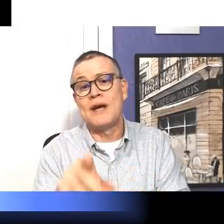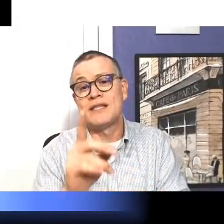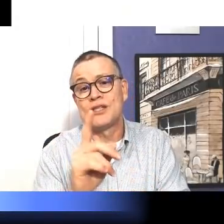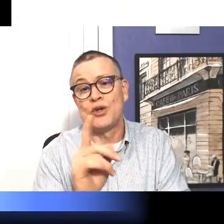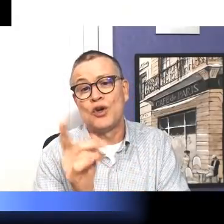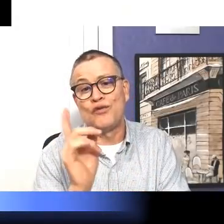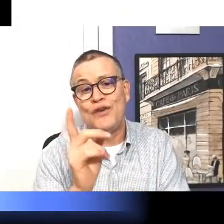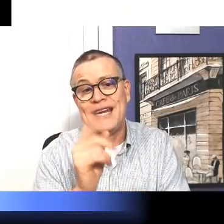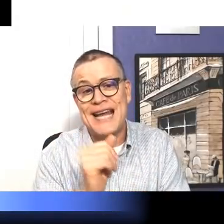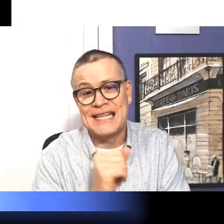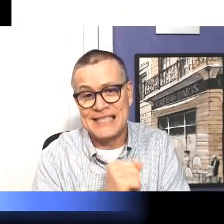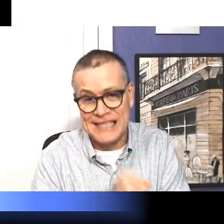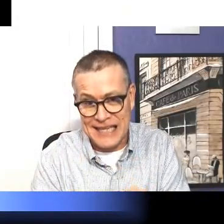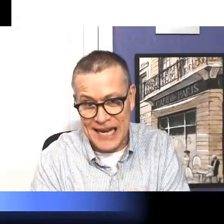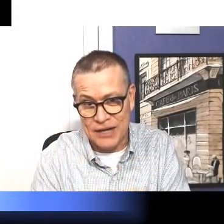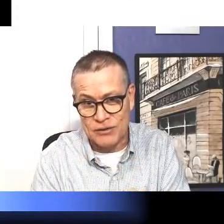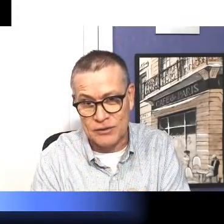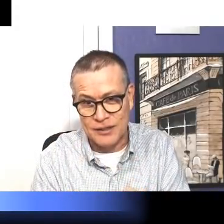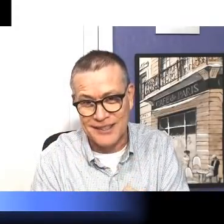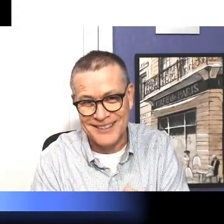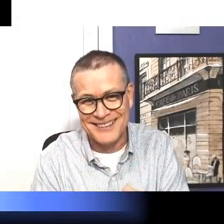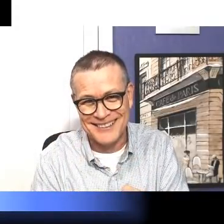su asesor financiero